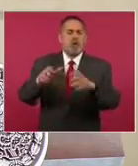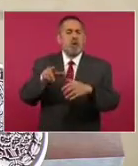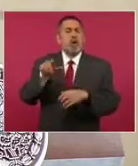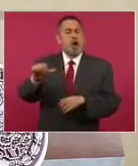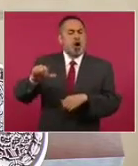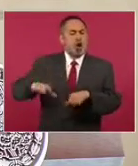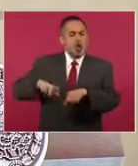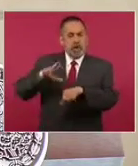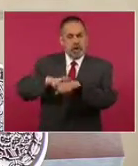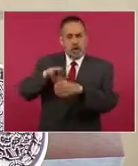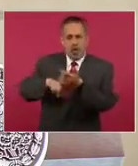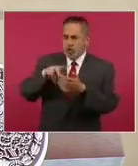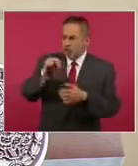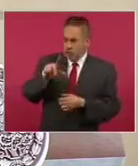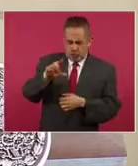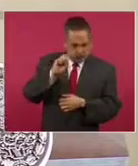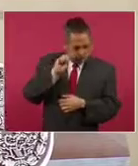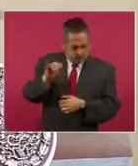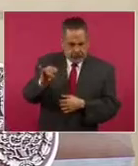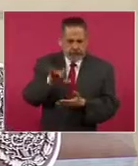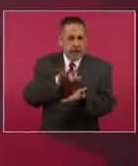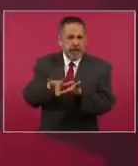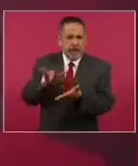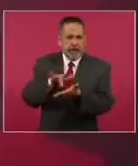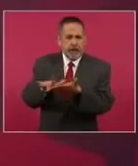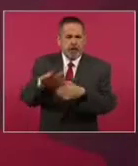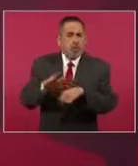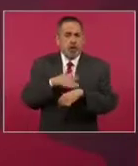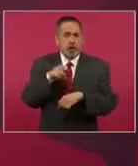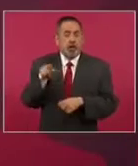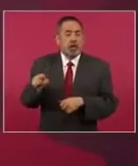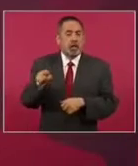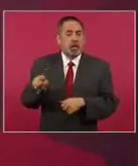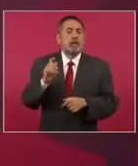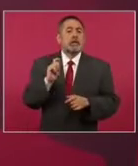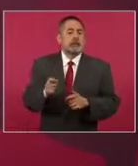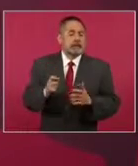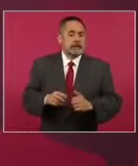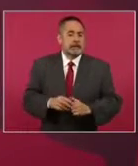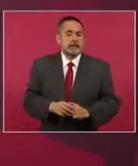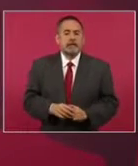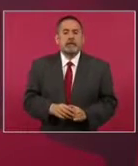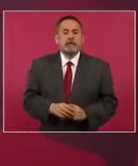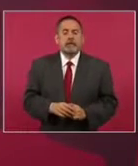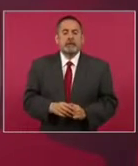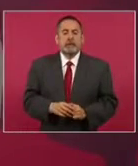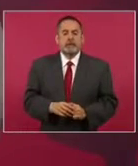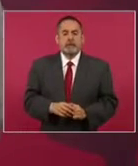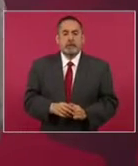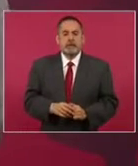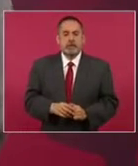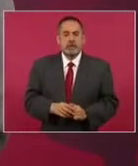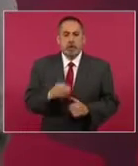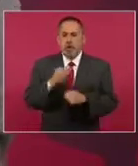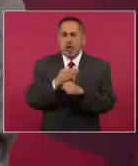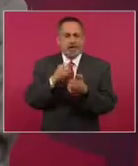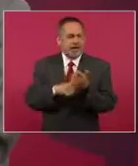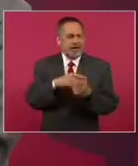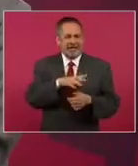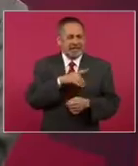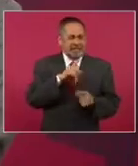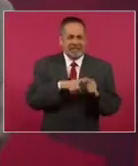gobernador de Nuevo León porque se ha presentado una demanda